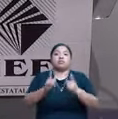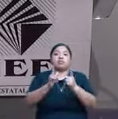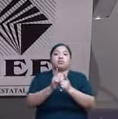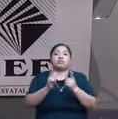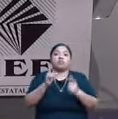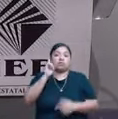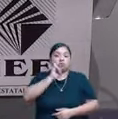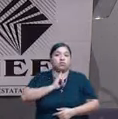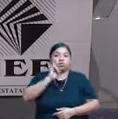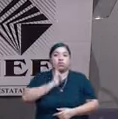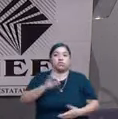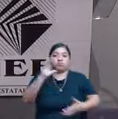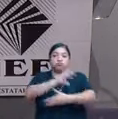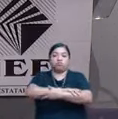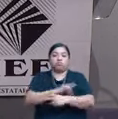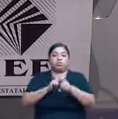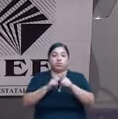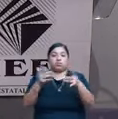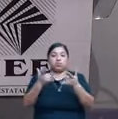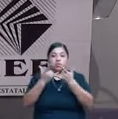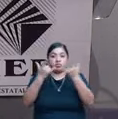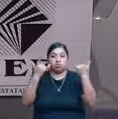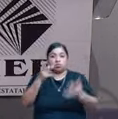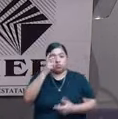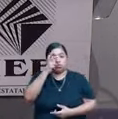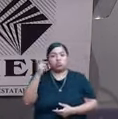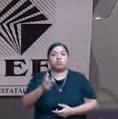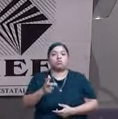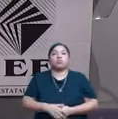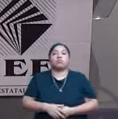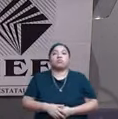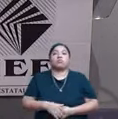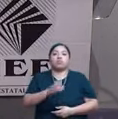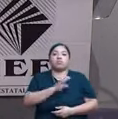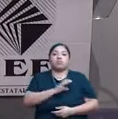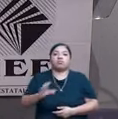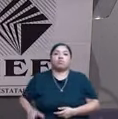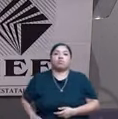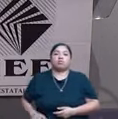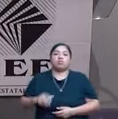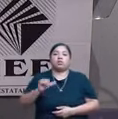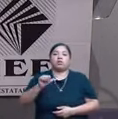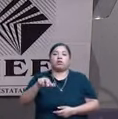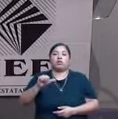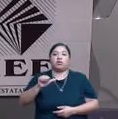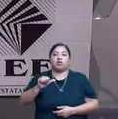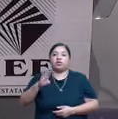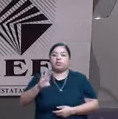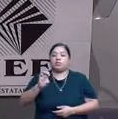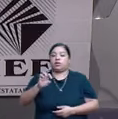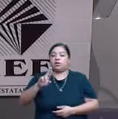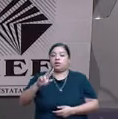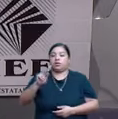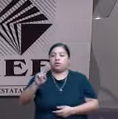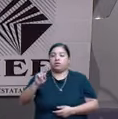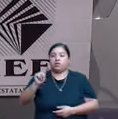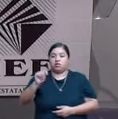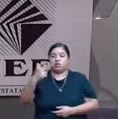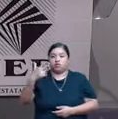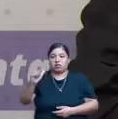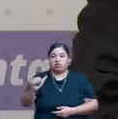de la candidatura común. Seguiremos haciendo historia en Hidalgo. Candidata Ana Berta Díaz Gutiérrez, hasta por un minuto tiene